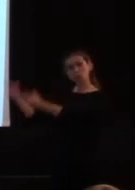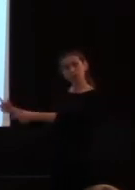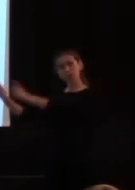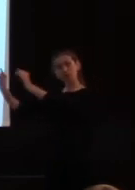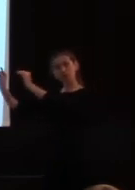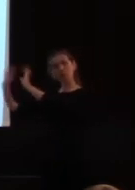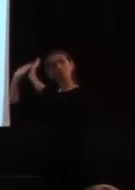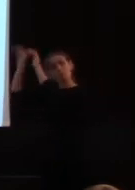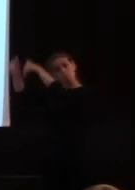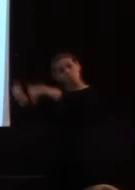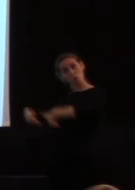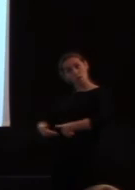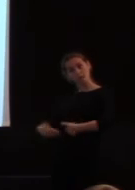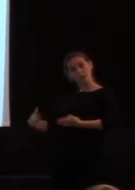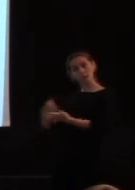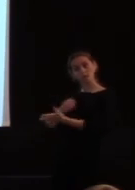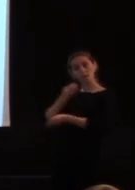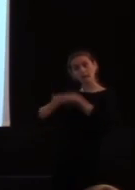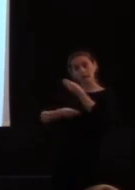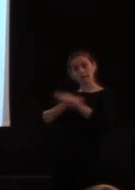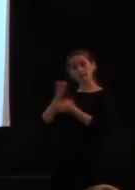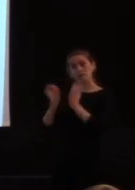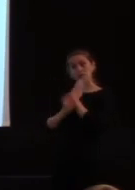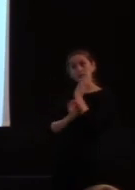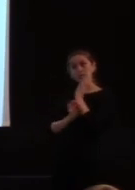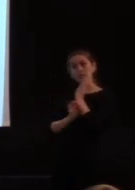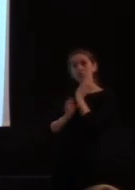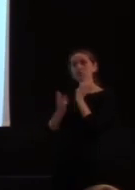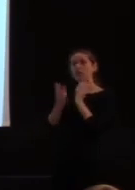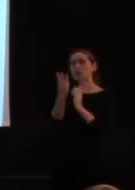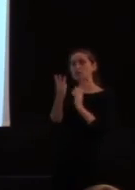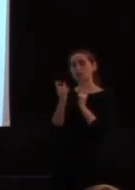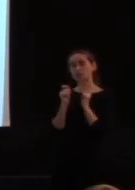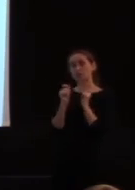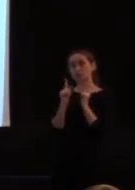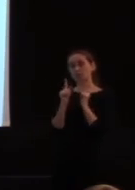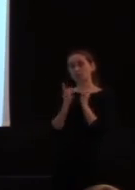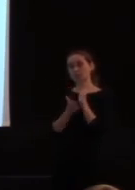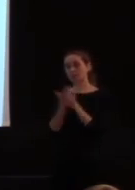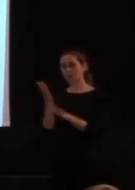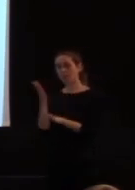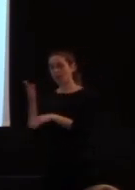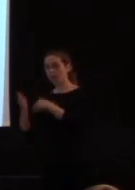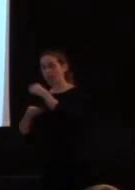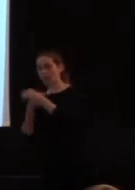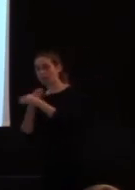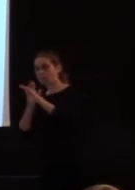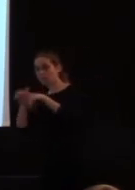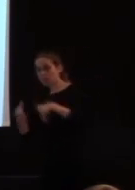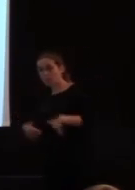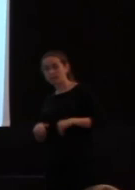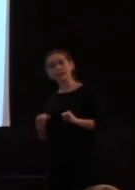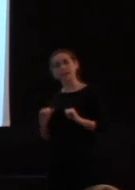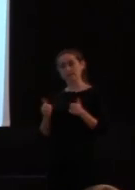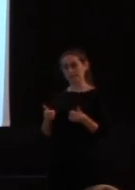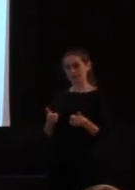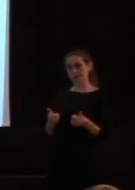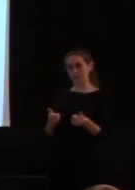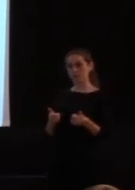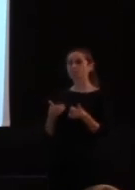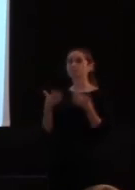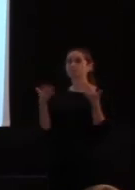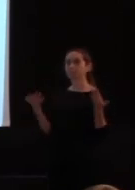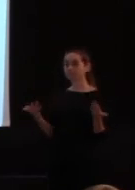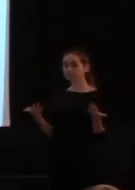todos la tarea, ¿vale? Entonces se quedan como sorprendidos, se van, hacen, vuelven y empiezan. Y entonces les vuelvo a decir,